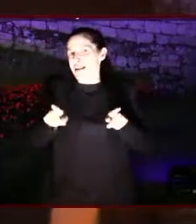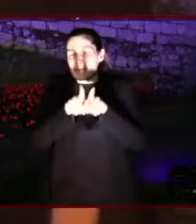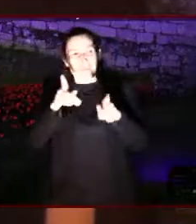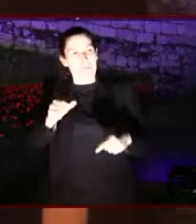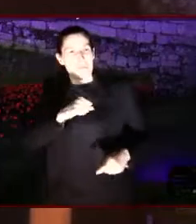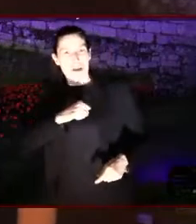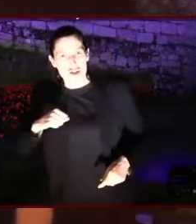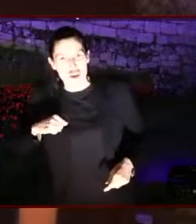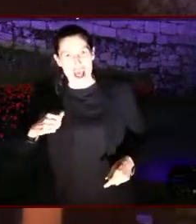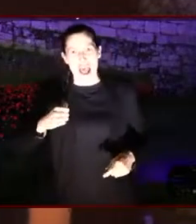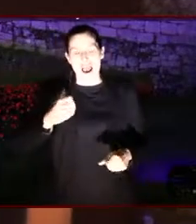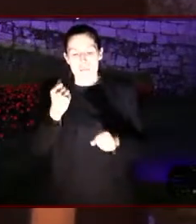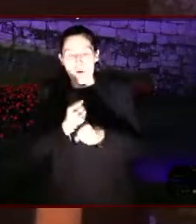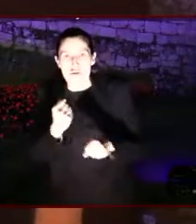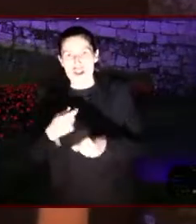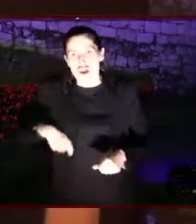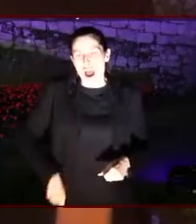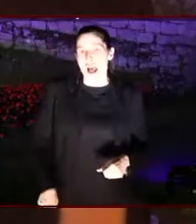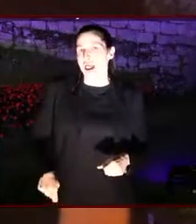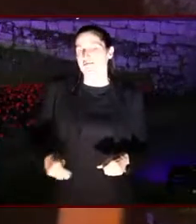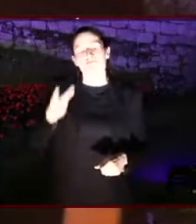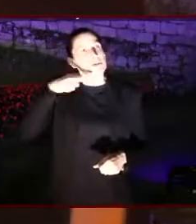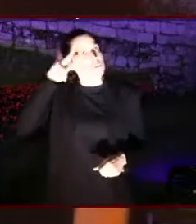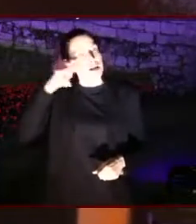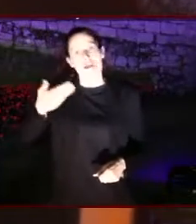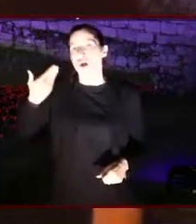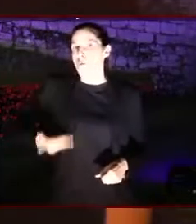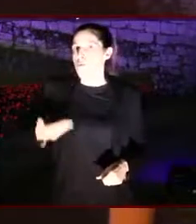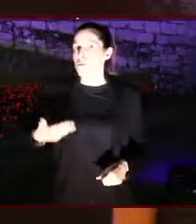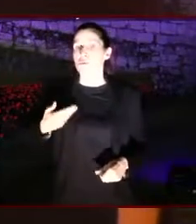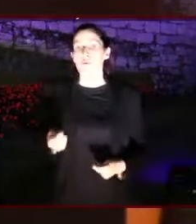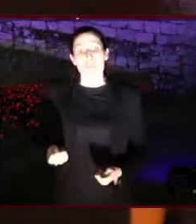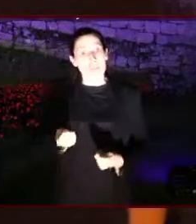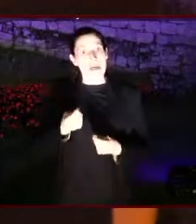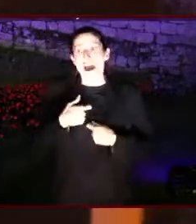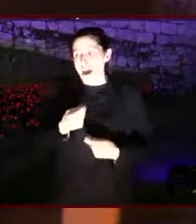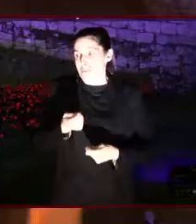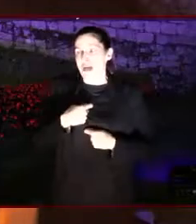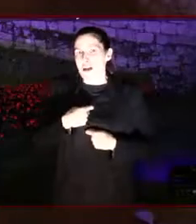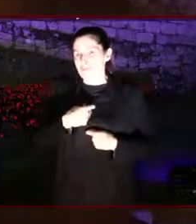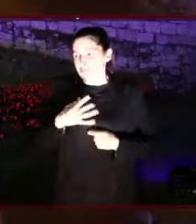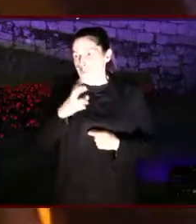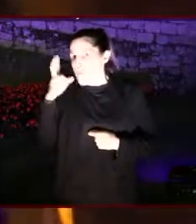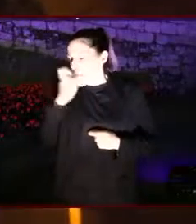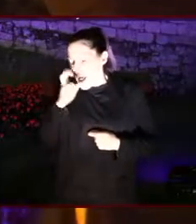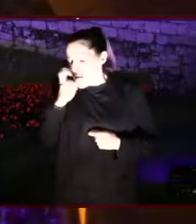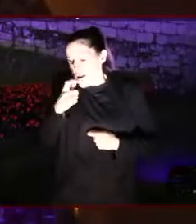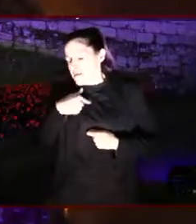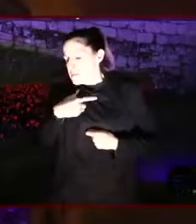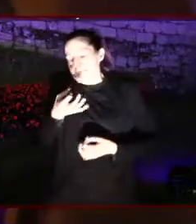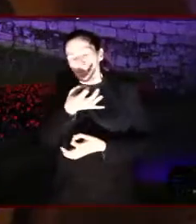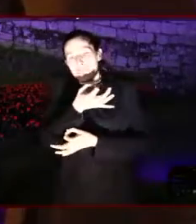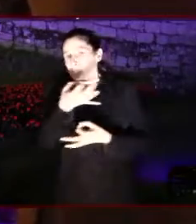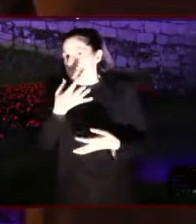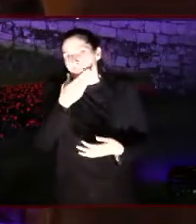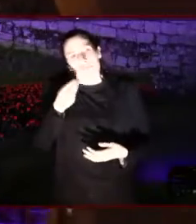una experiencia. Yo siempre digo que cualquier cosa que me aporte va a servir y creo que fue genial, la verdad.